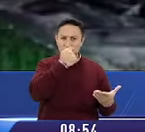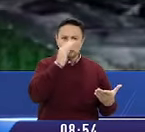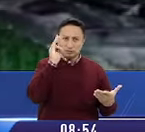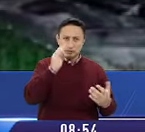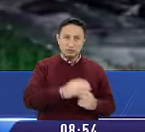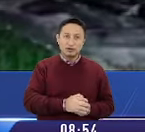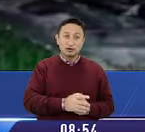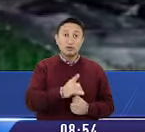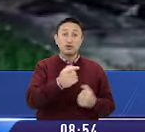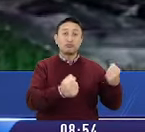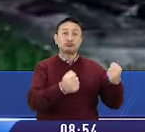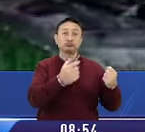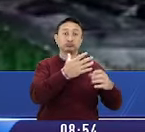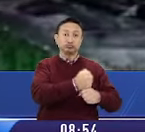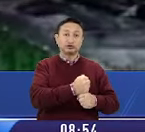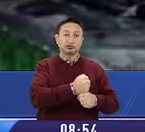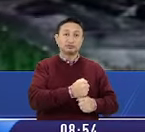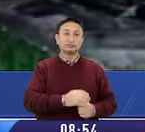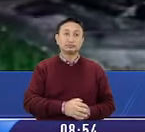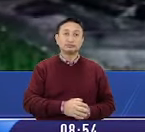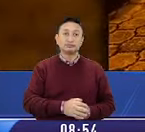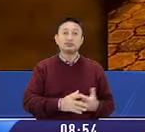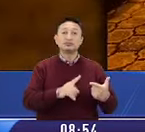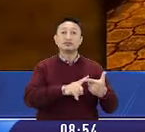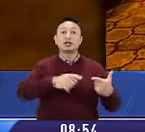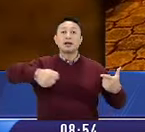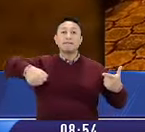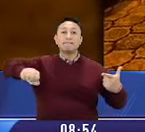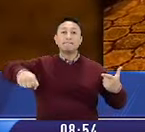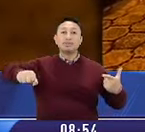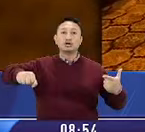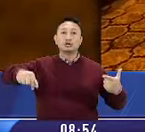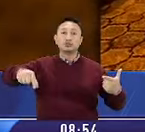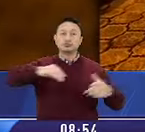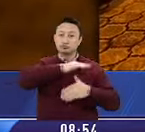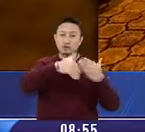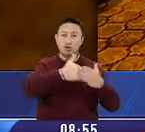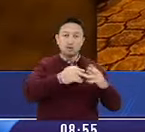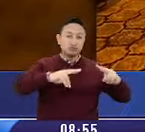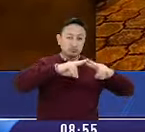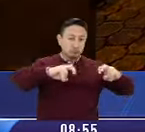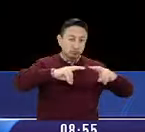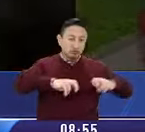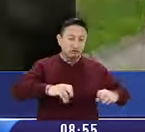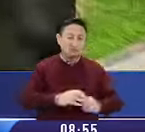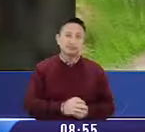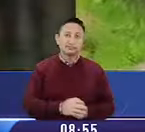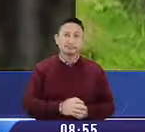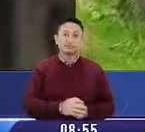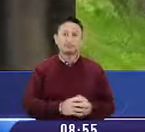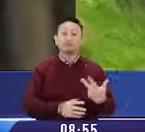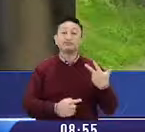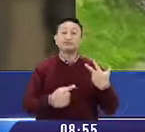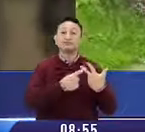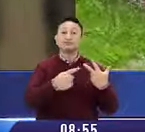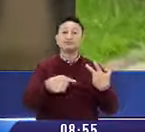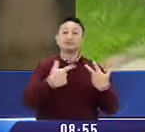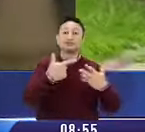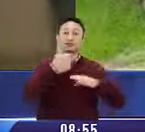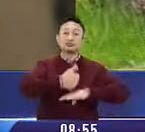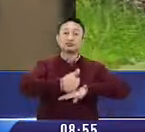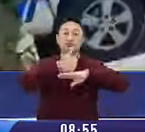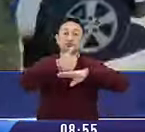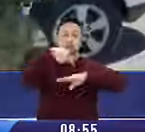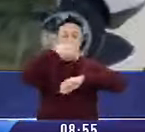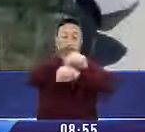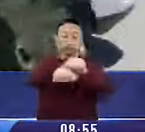retuvo un vehículo y también se decomisó una motocicleta con fines investigativos. Los aprehendidos fueron puestos a órdenes de las